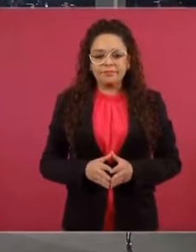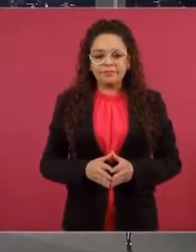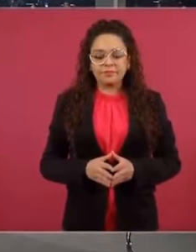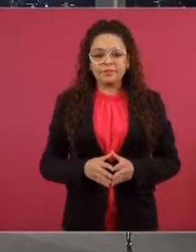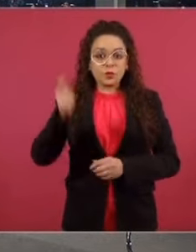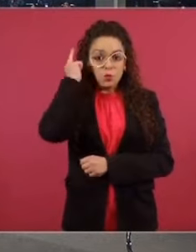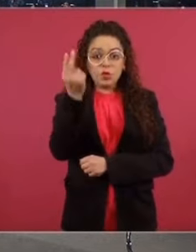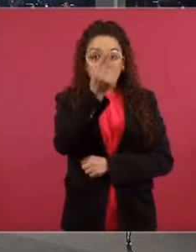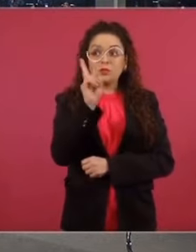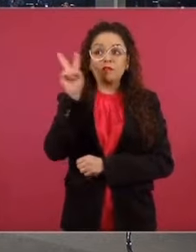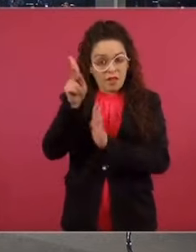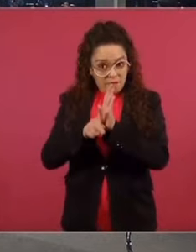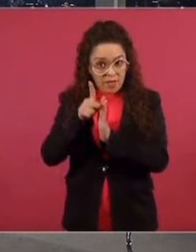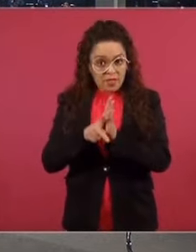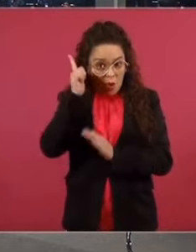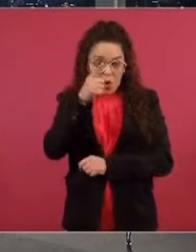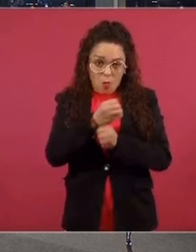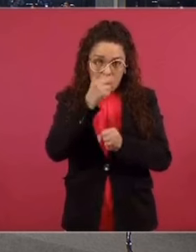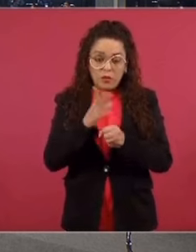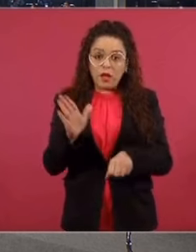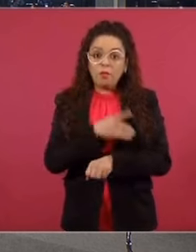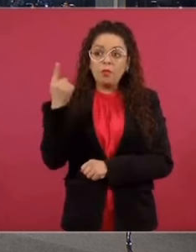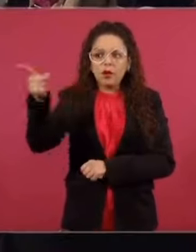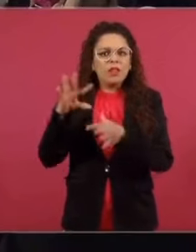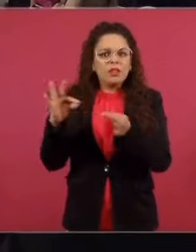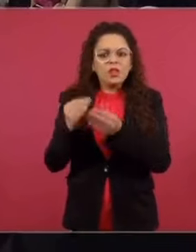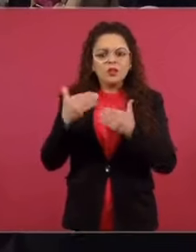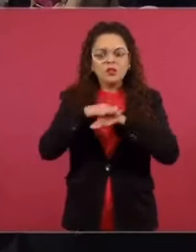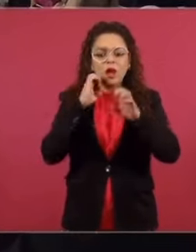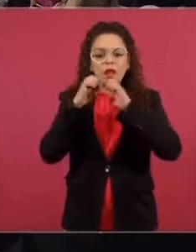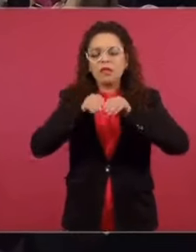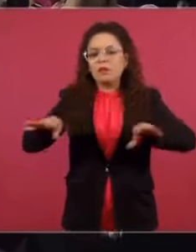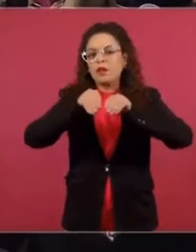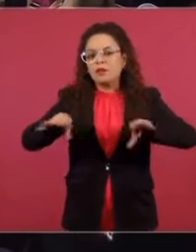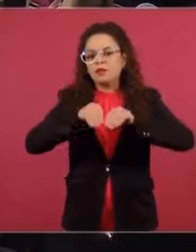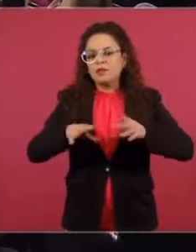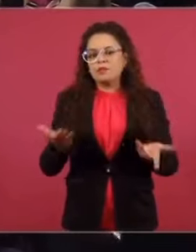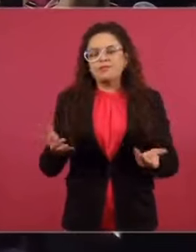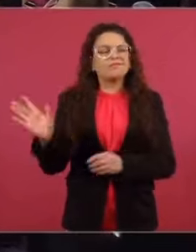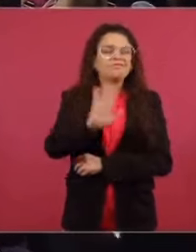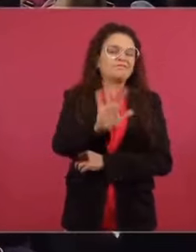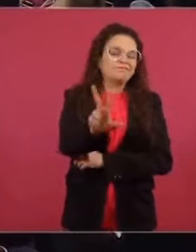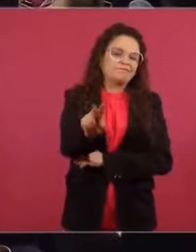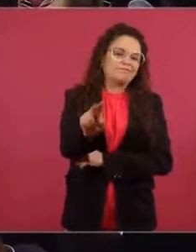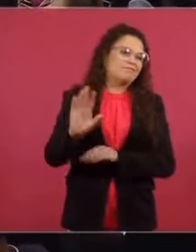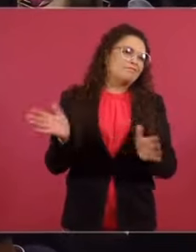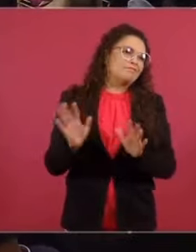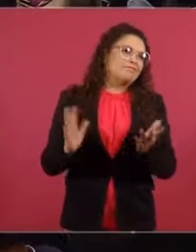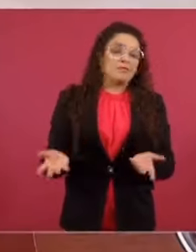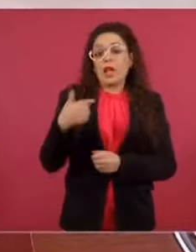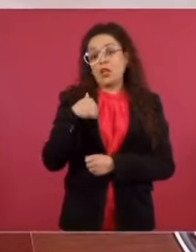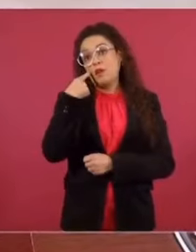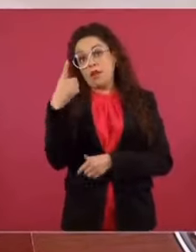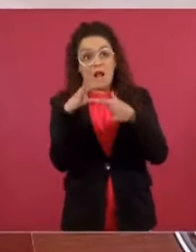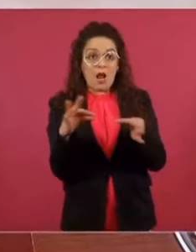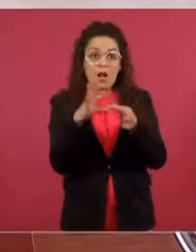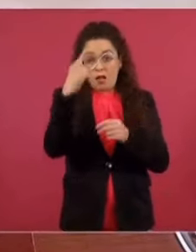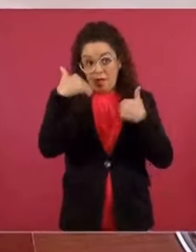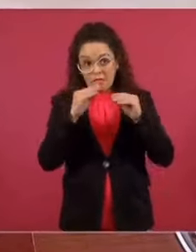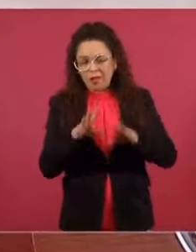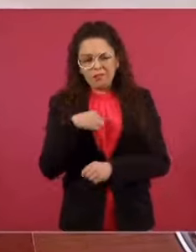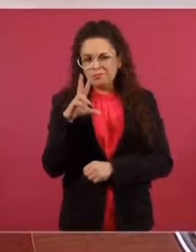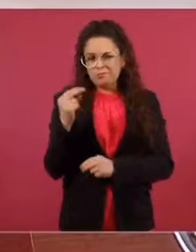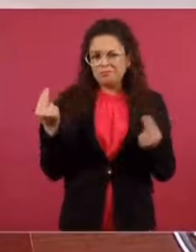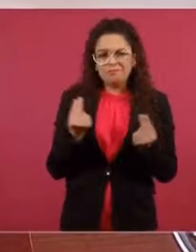el video porque habla directamente de las acusaciones y de las entrevistas que se dieron a medios en torno a... No, es que, ¿qué voy yo a estar aclarándole? O